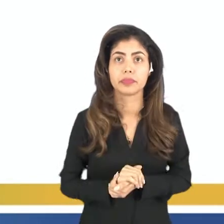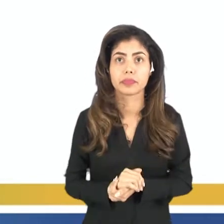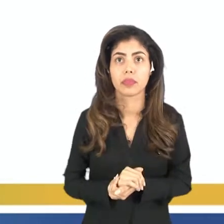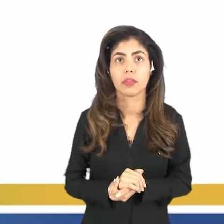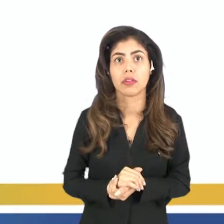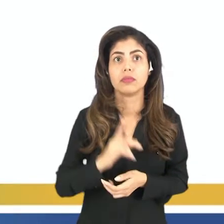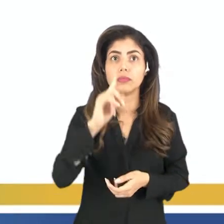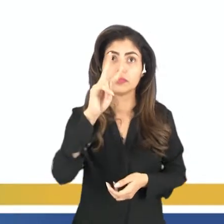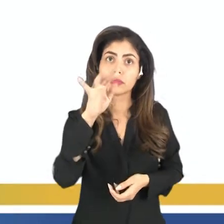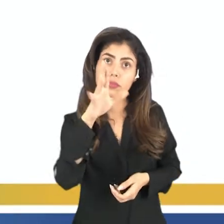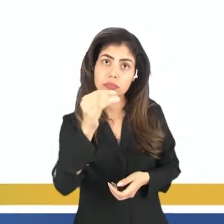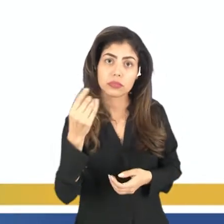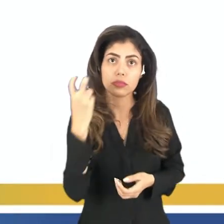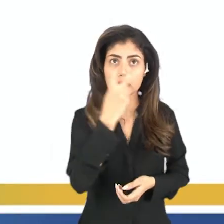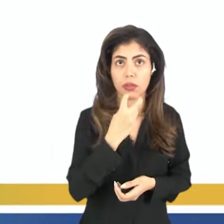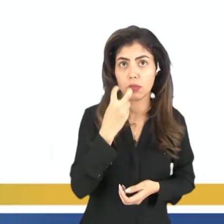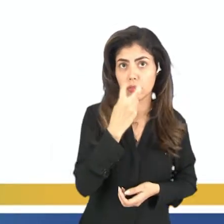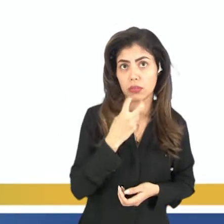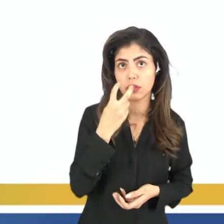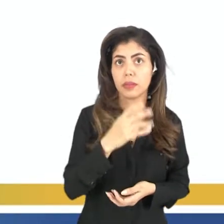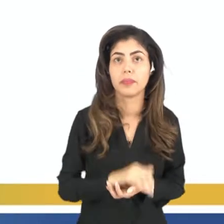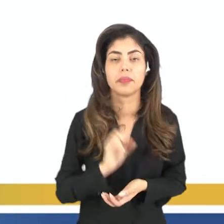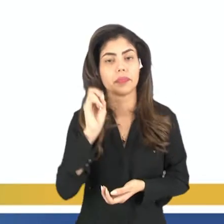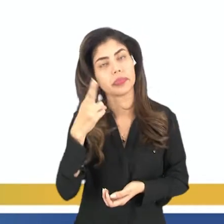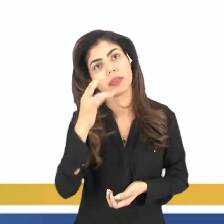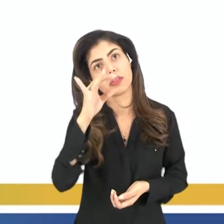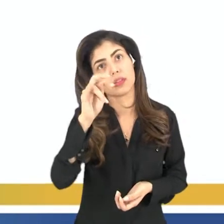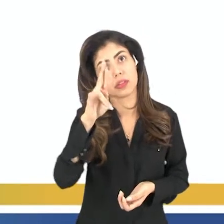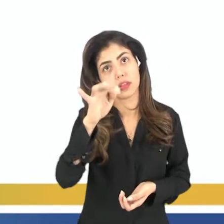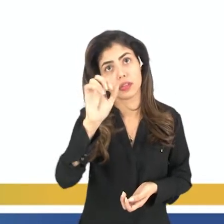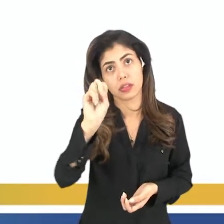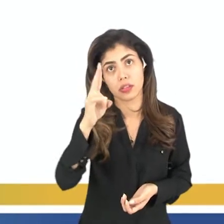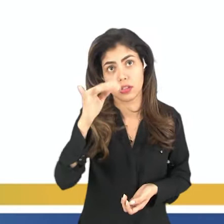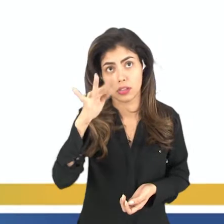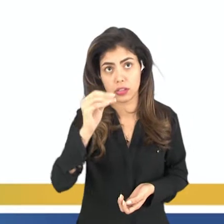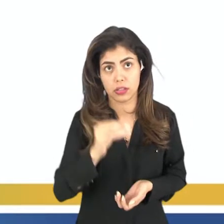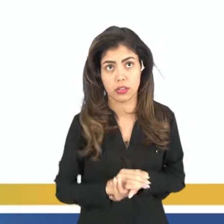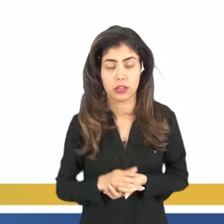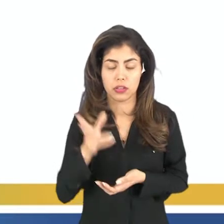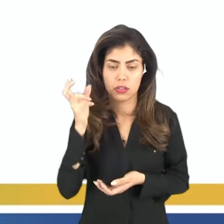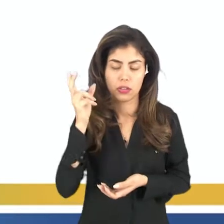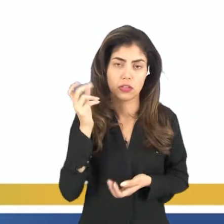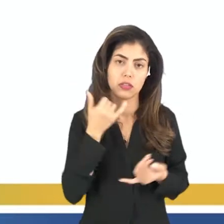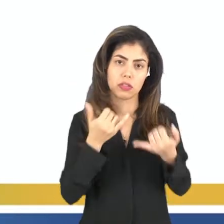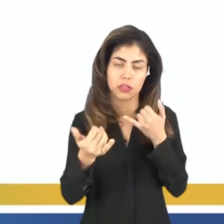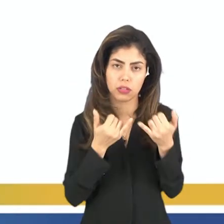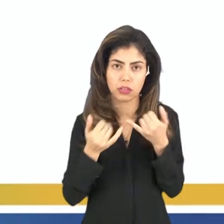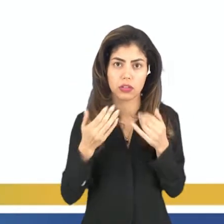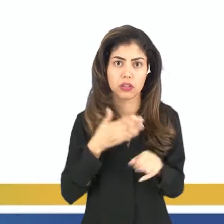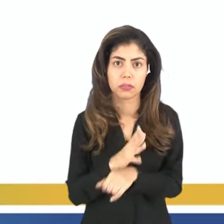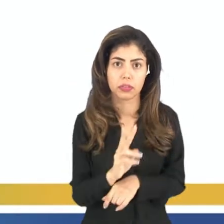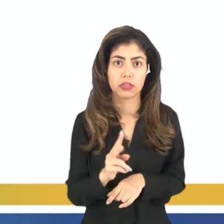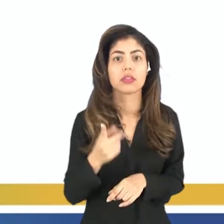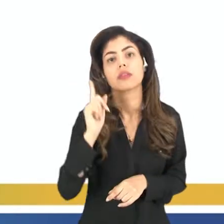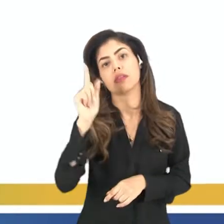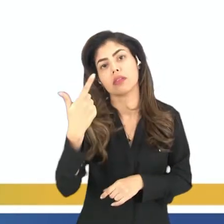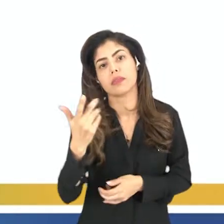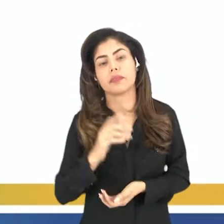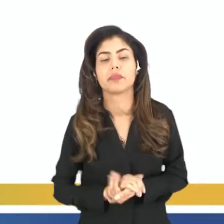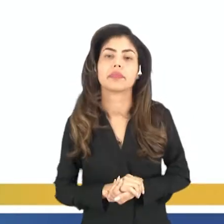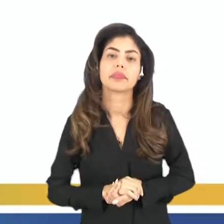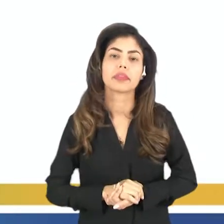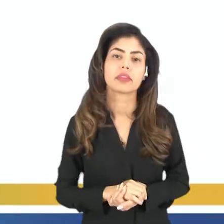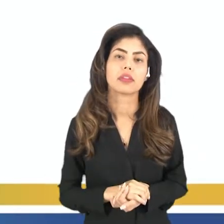fonación, articulación oral, sea consciente o inconsciente, la audición, la información que pasa para el oído y